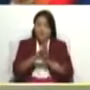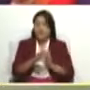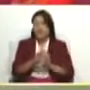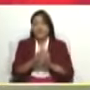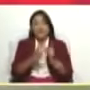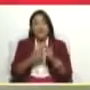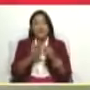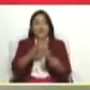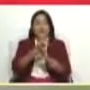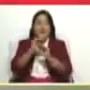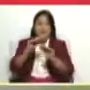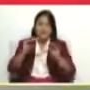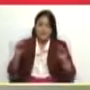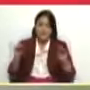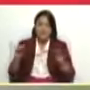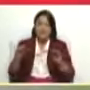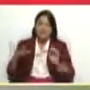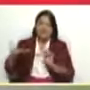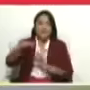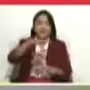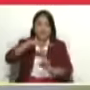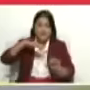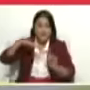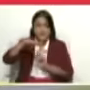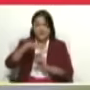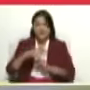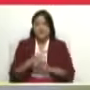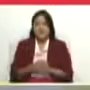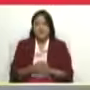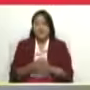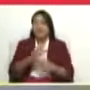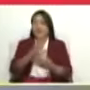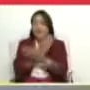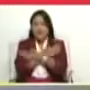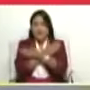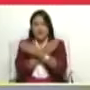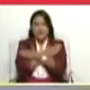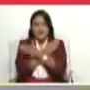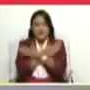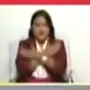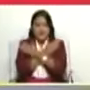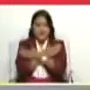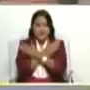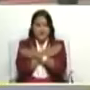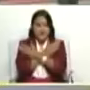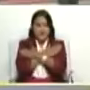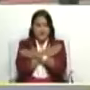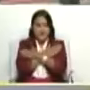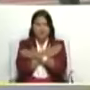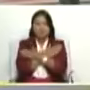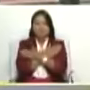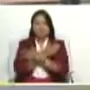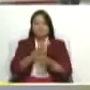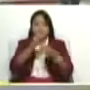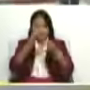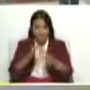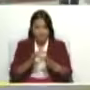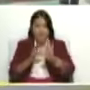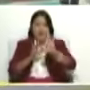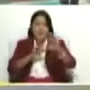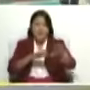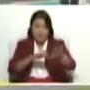decir a nombre de todo un país felicitaciones cuenten con todo el apoyo